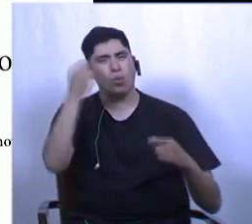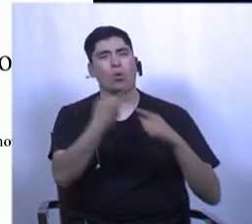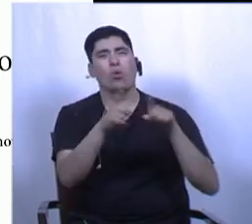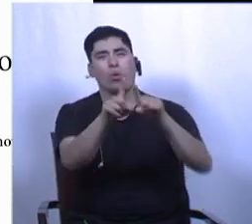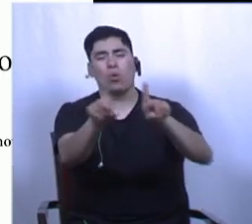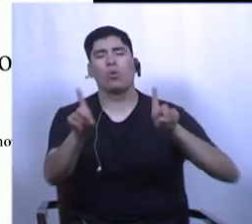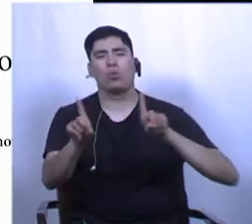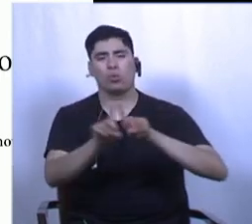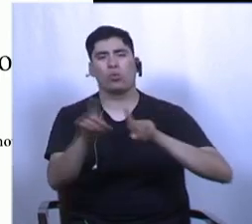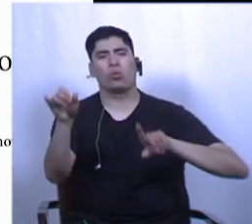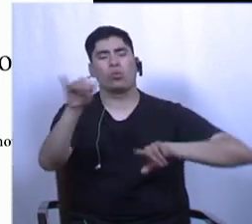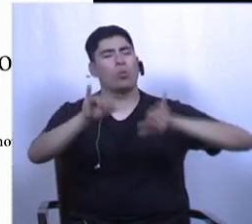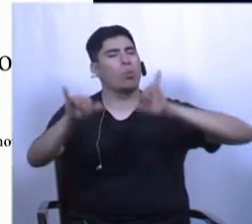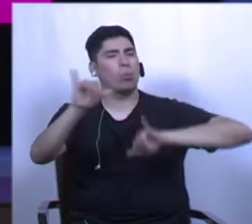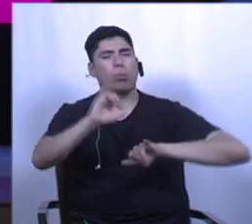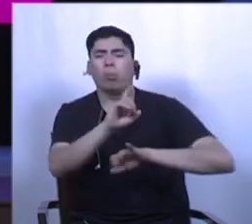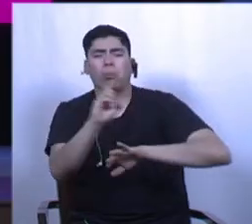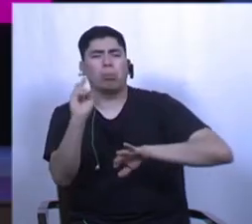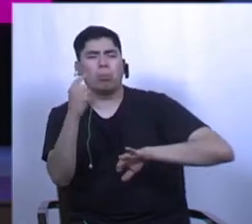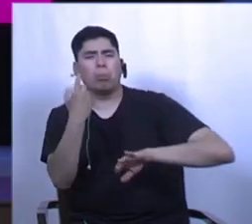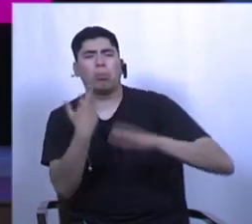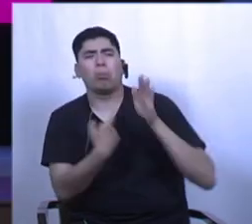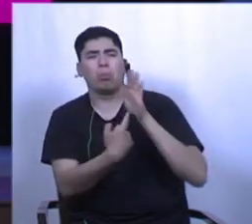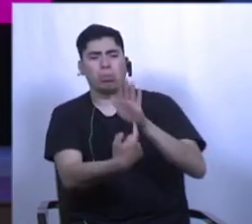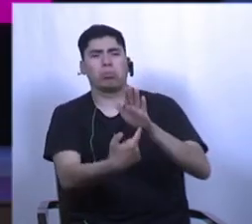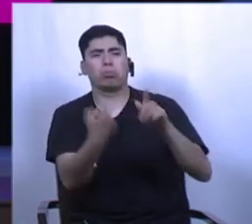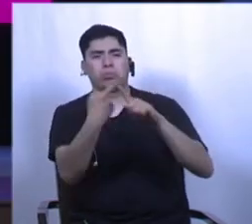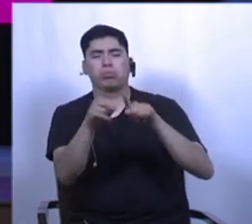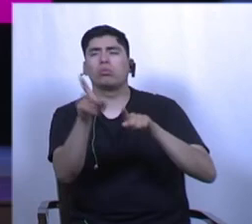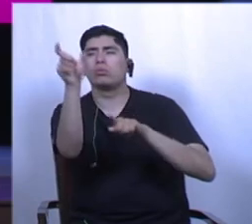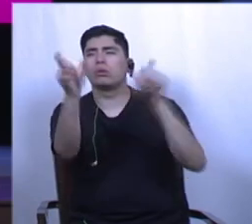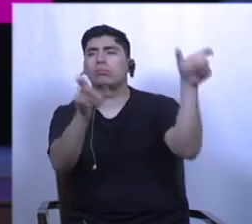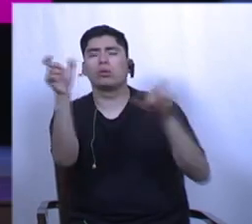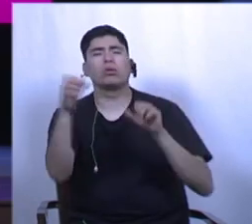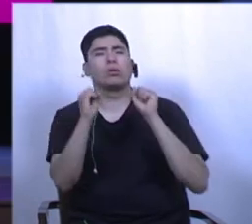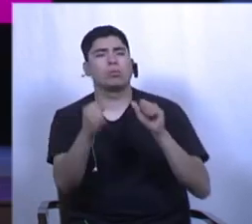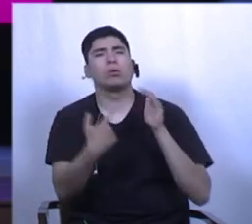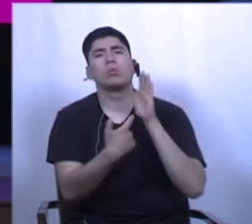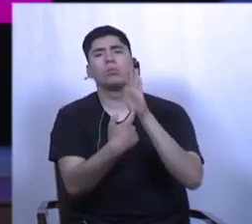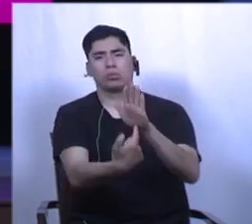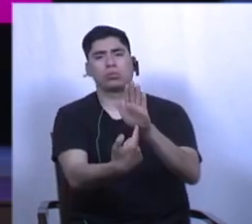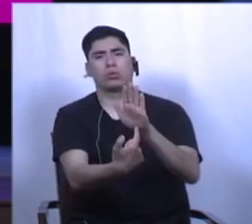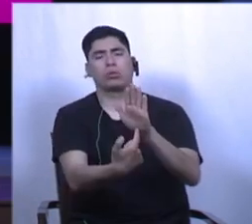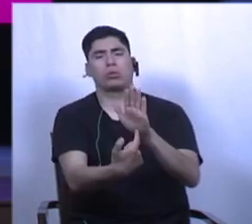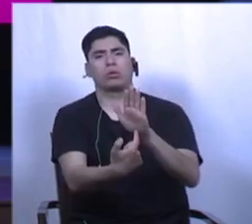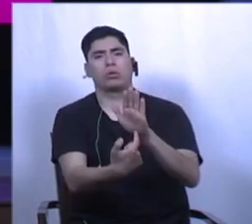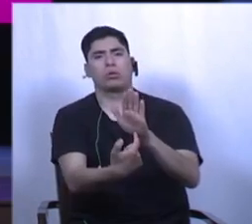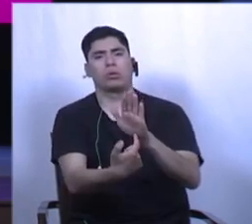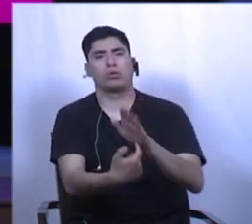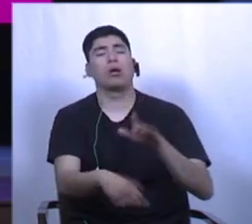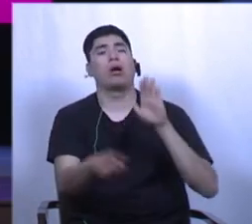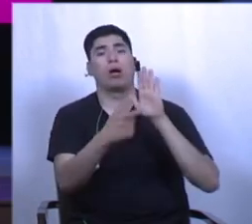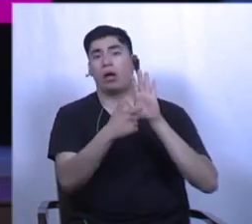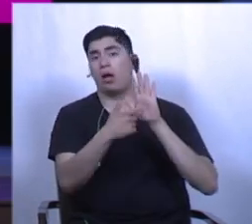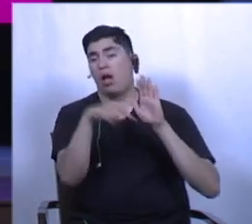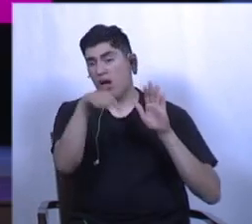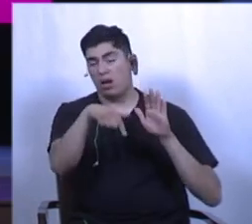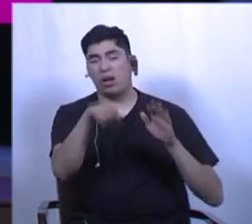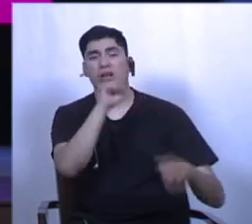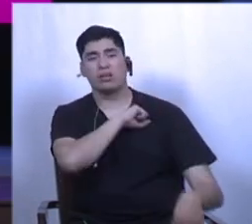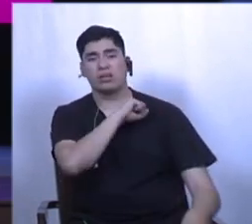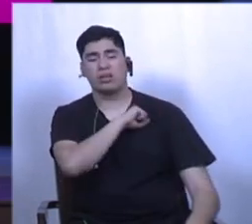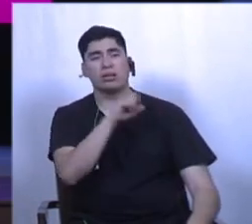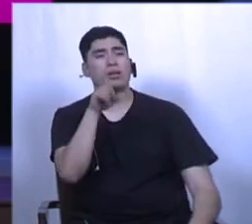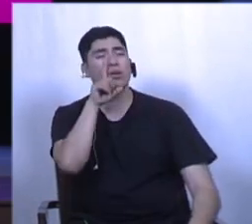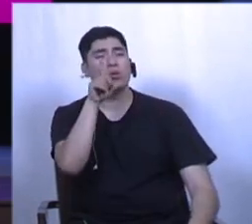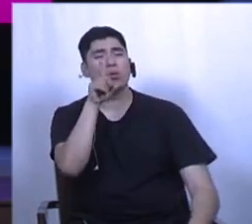laboratorios. No solo tú mostrándolo, sino que otras personas pueden probarlo, incluyendo a Claudia Hertz aquí en Santiago, quien usó